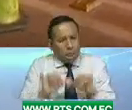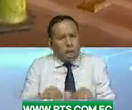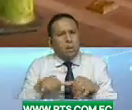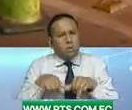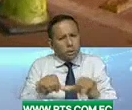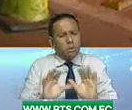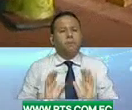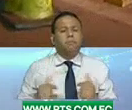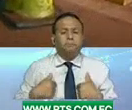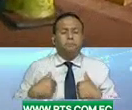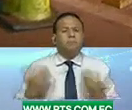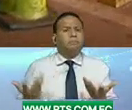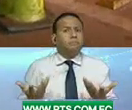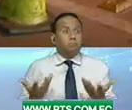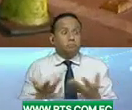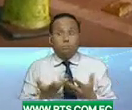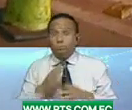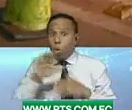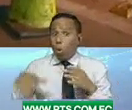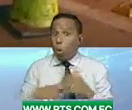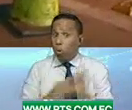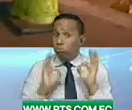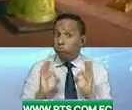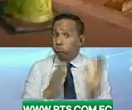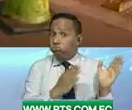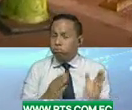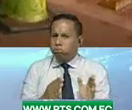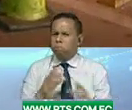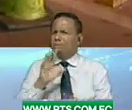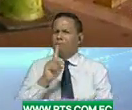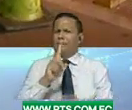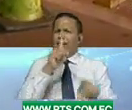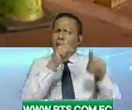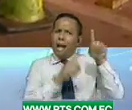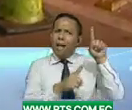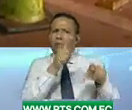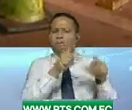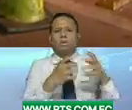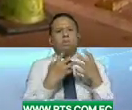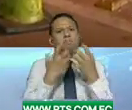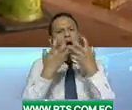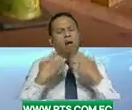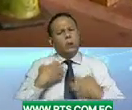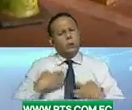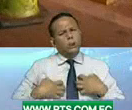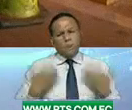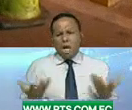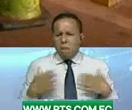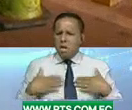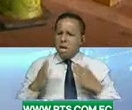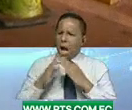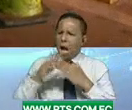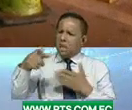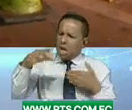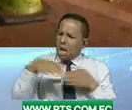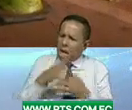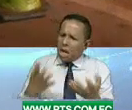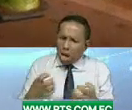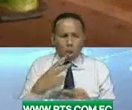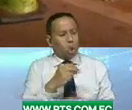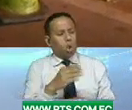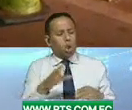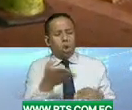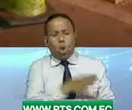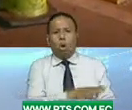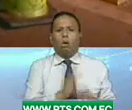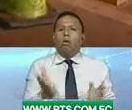todo está bien. Hay personas que se enojan porque no les dejan pasar. Sin embargo, hubo bastante tiempo de anticipación como para que